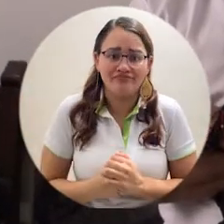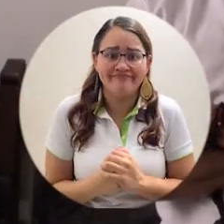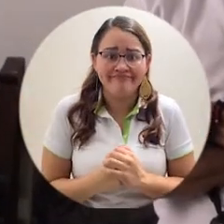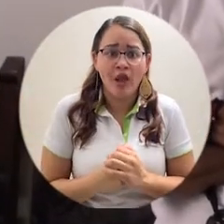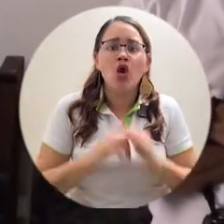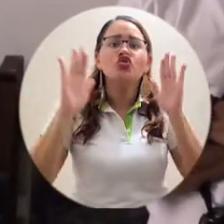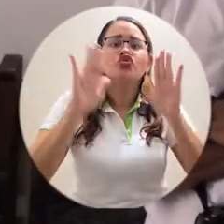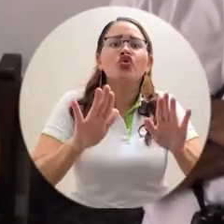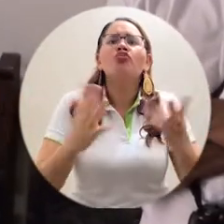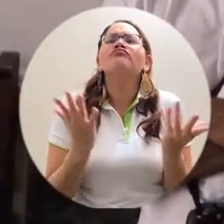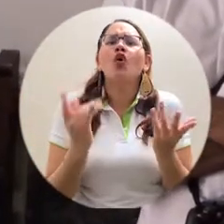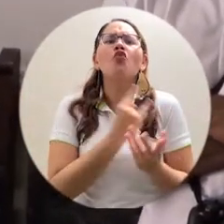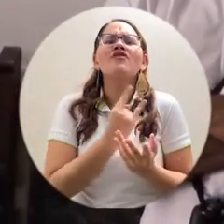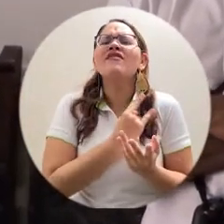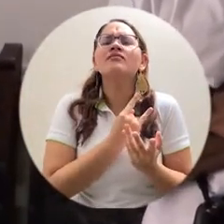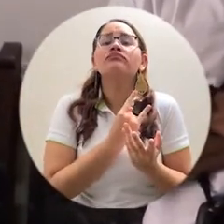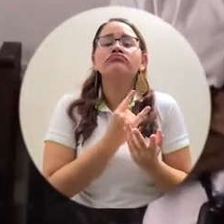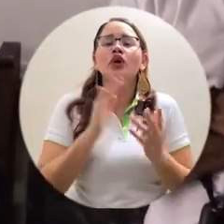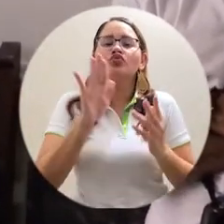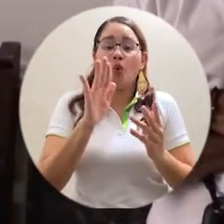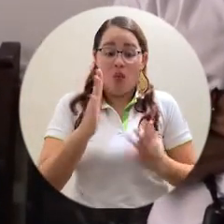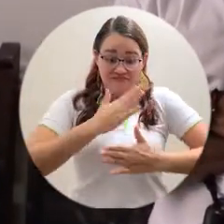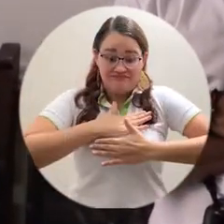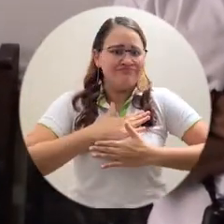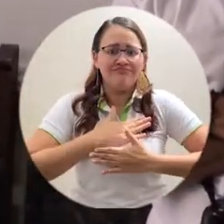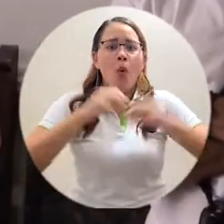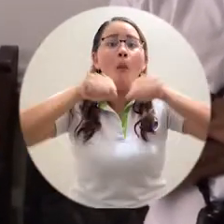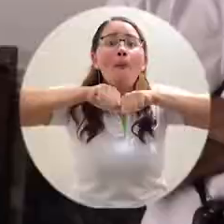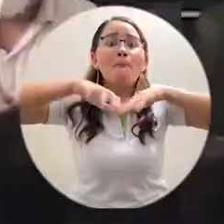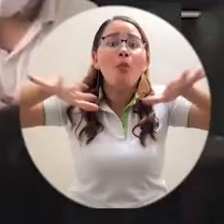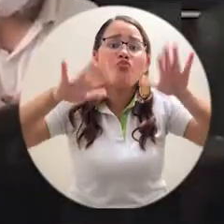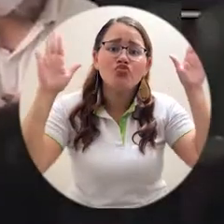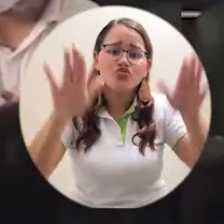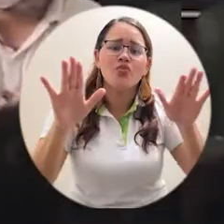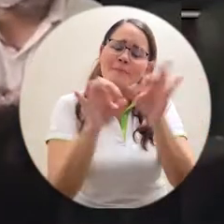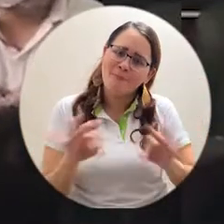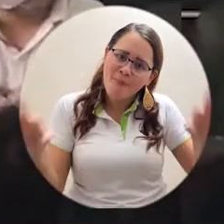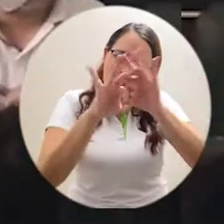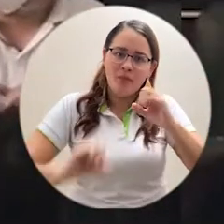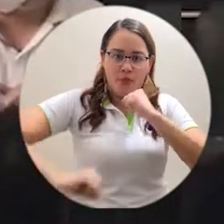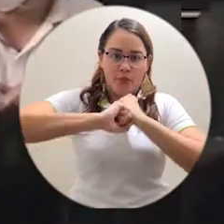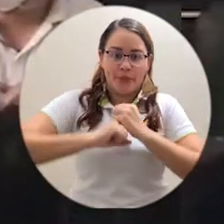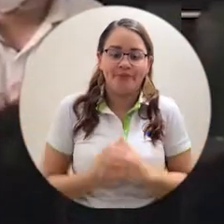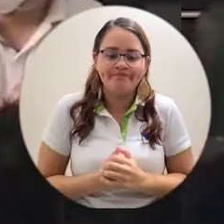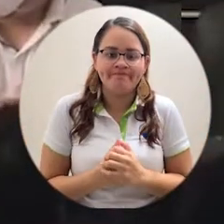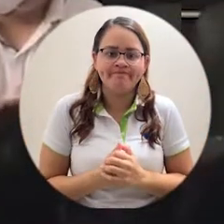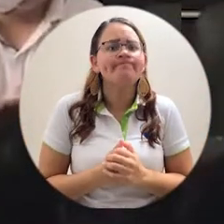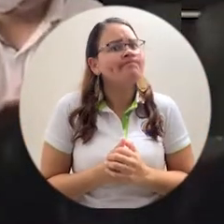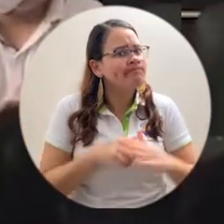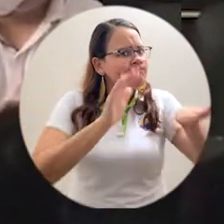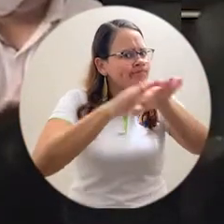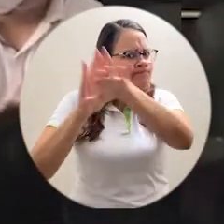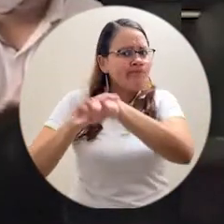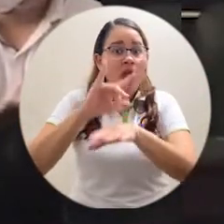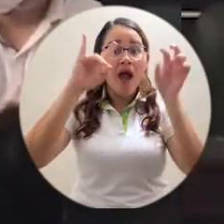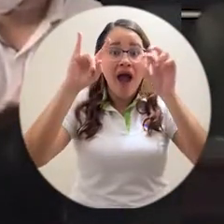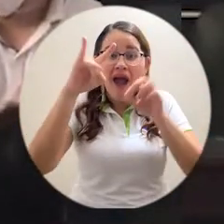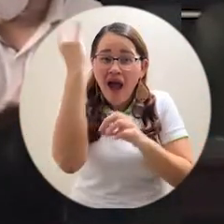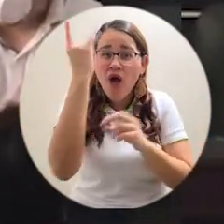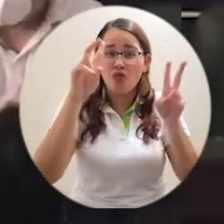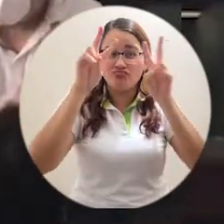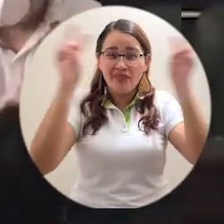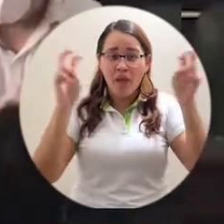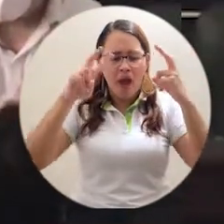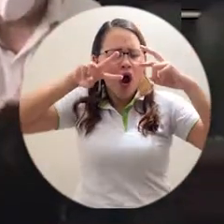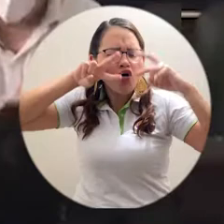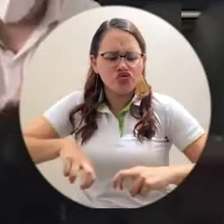suyo, ya la universidad dijo, quita esto, esperamos la contraparte. Hablar de una universidad sin investigación será otra cosa que